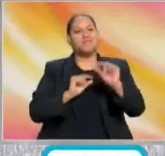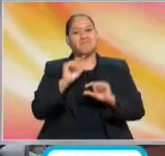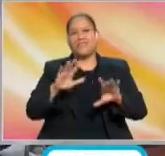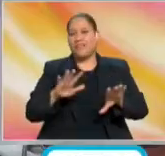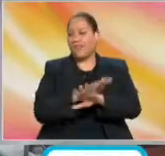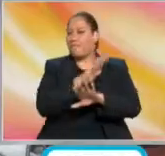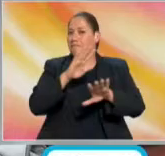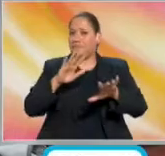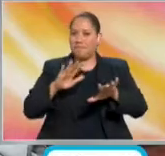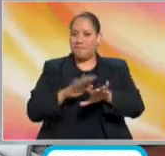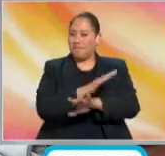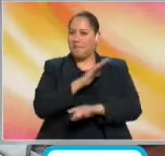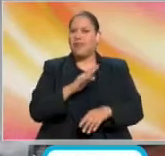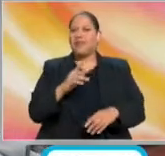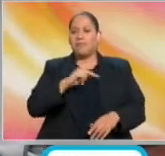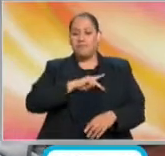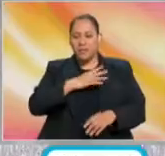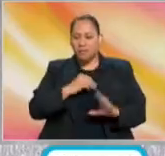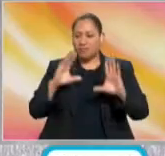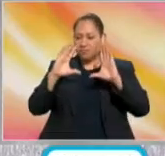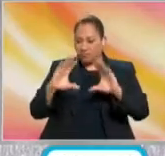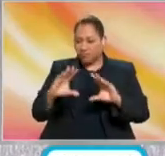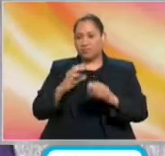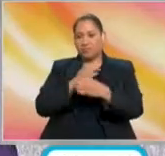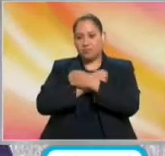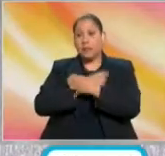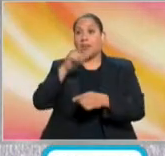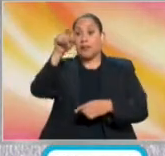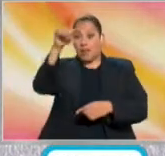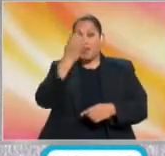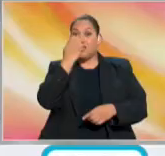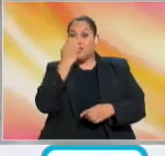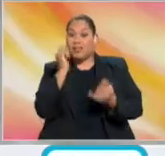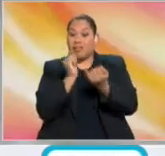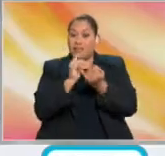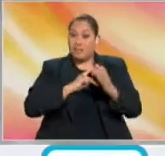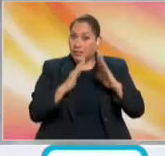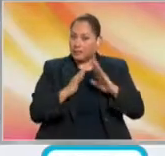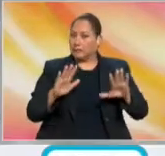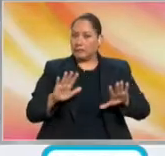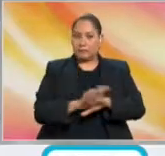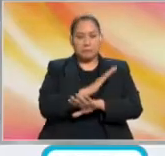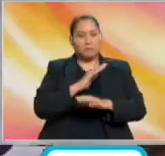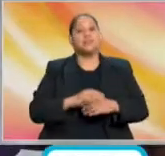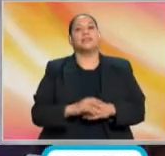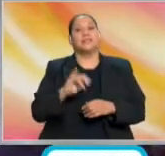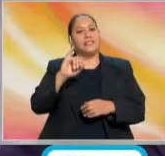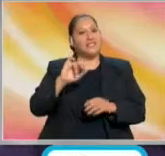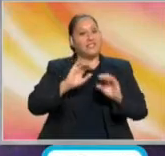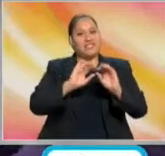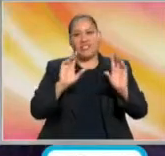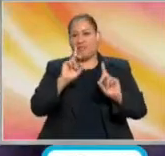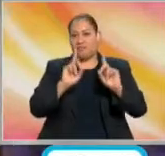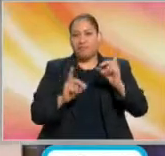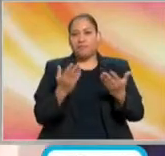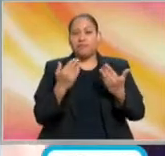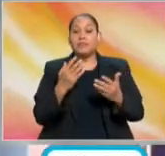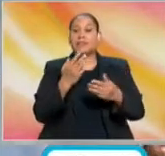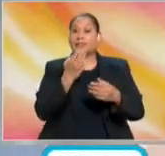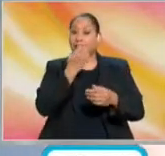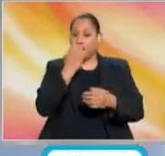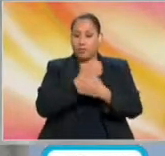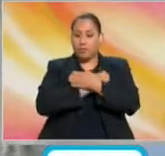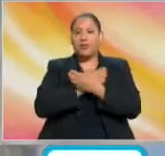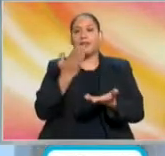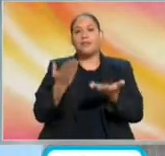del tiempo. El cómo educar a nuestros hijos, tanto en las escuelas como en el hogar, ¿no? No, sin duda que esto de la educación sí depende